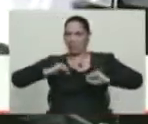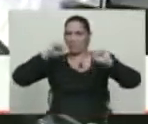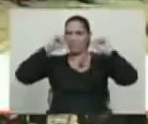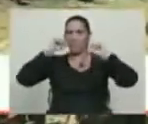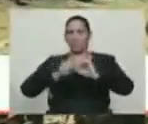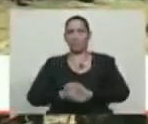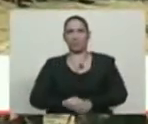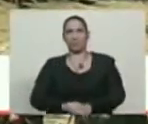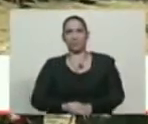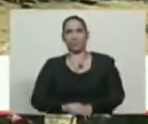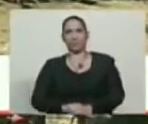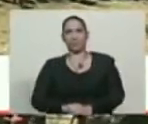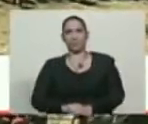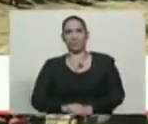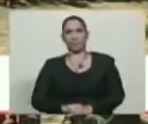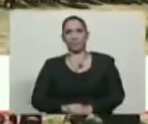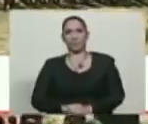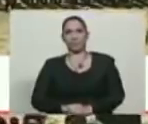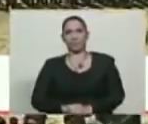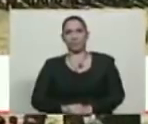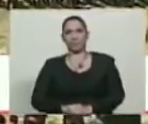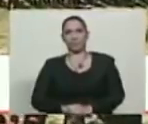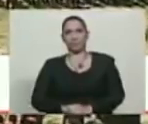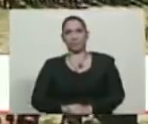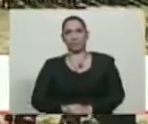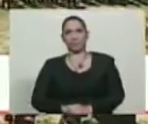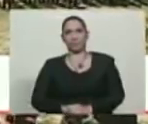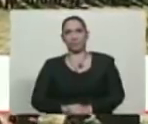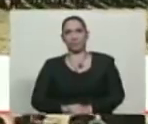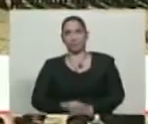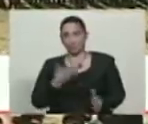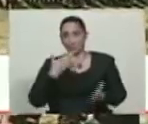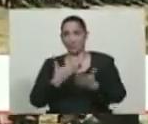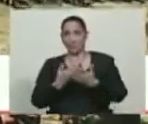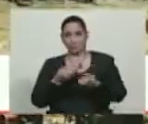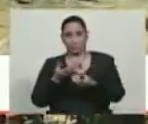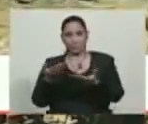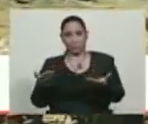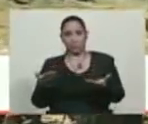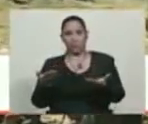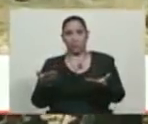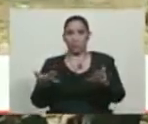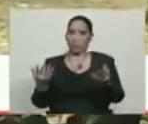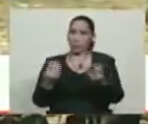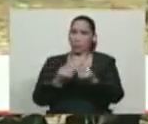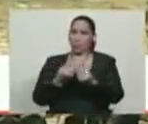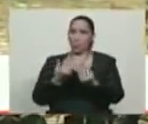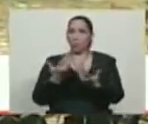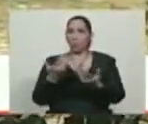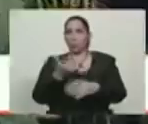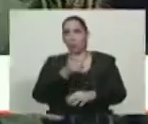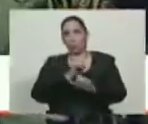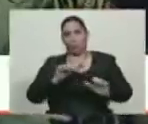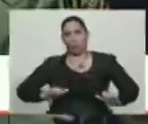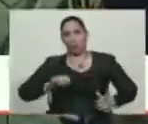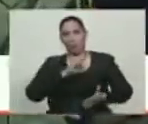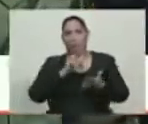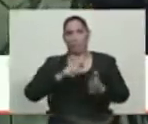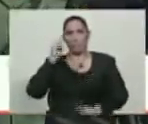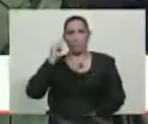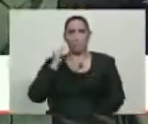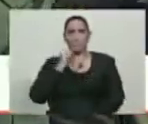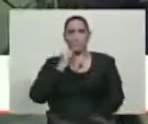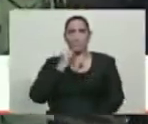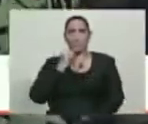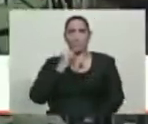¡La patria sigue! Está aquí usted, mi comandante, con la Guardia Nacional Bolivariana. Una